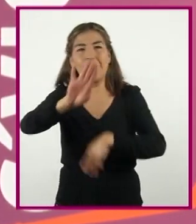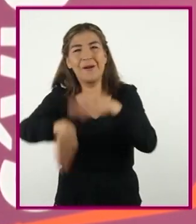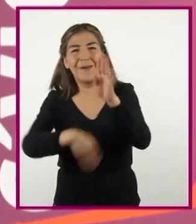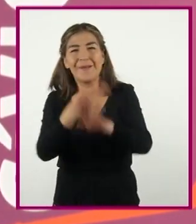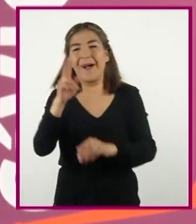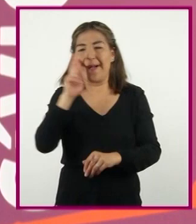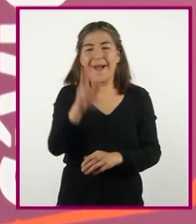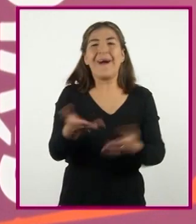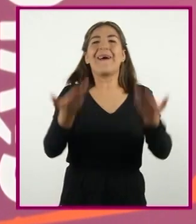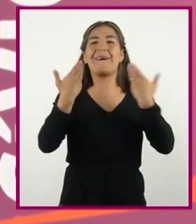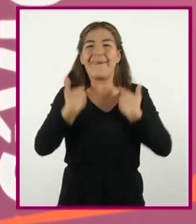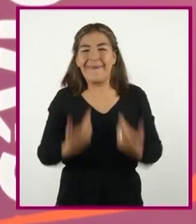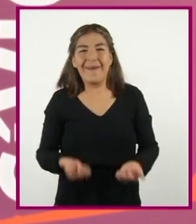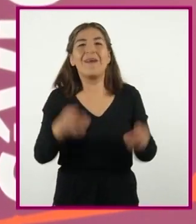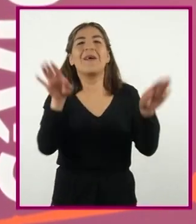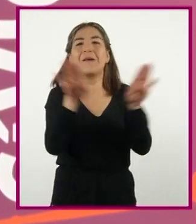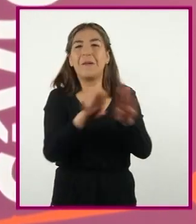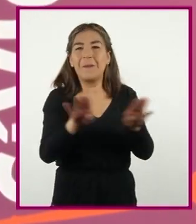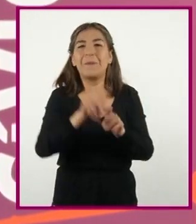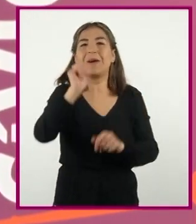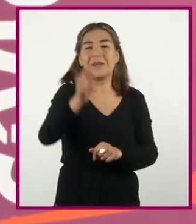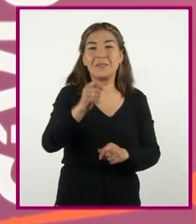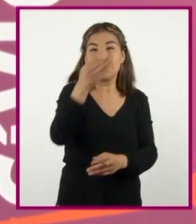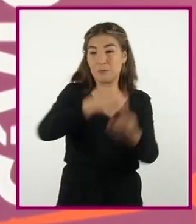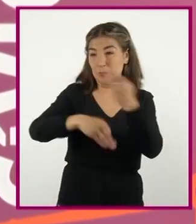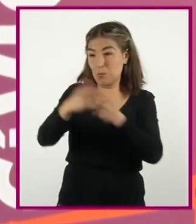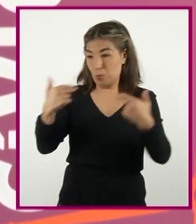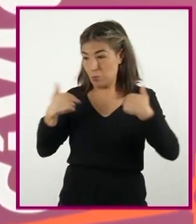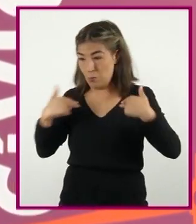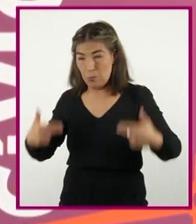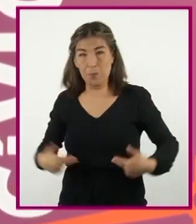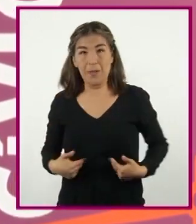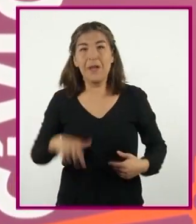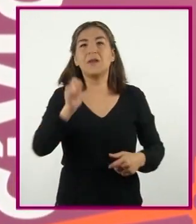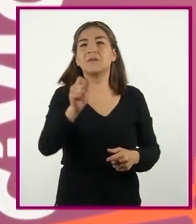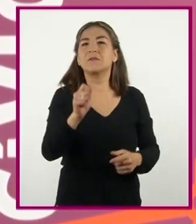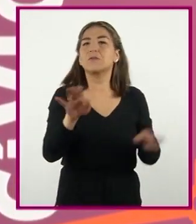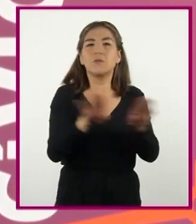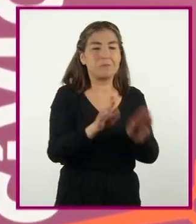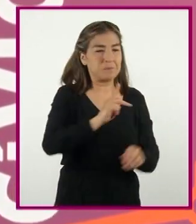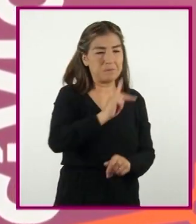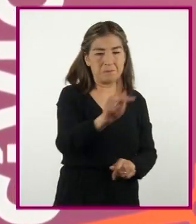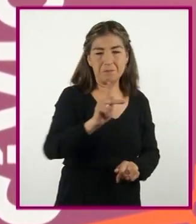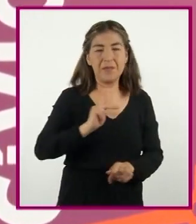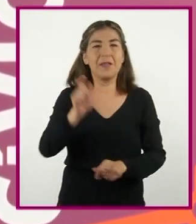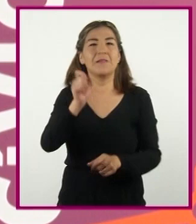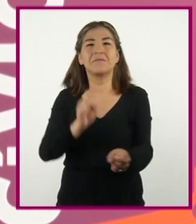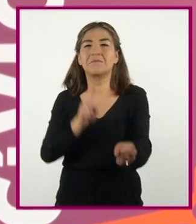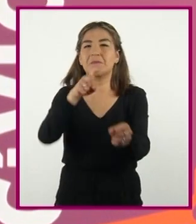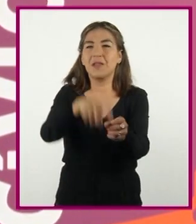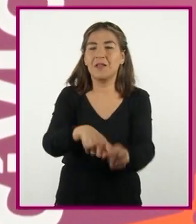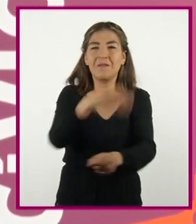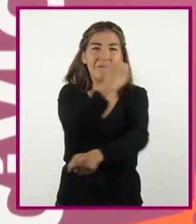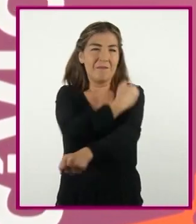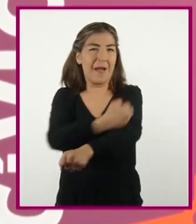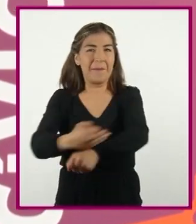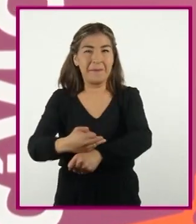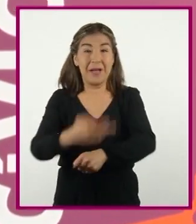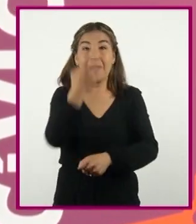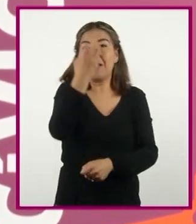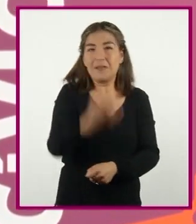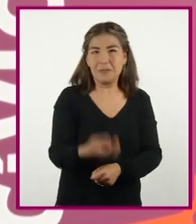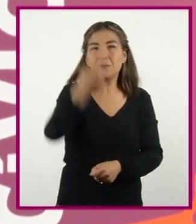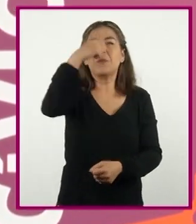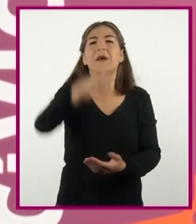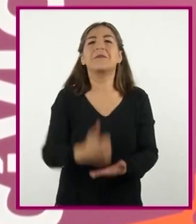resultaría más fácil comprender que todos los seres humanos somos parte de una misma familia. Y eso nos